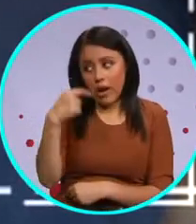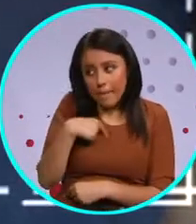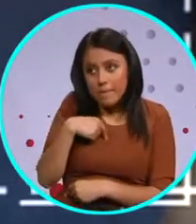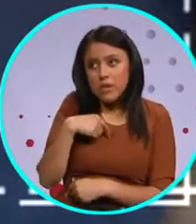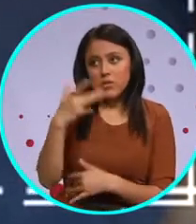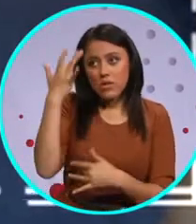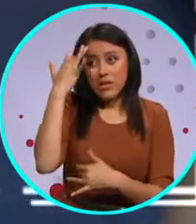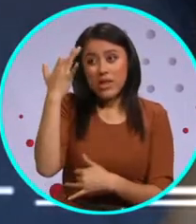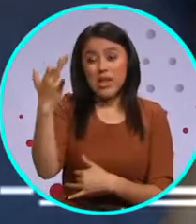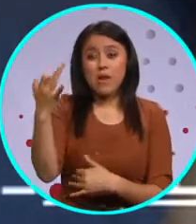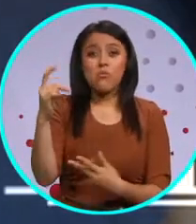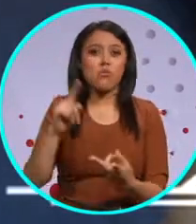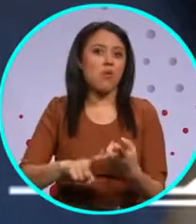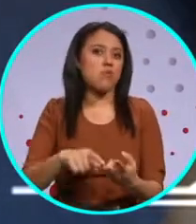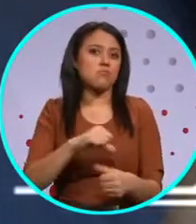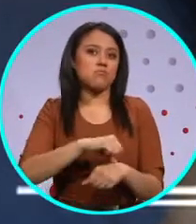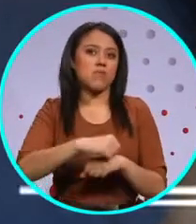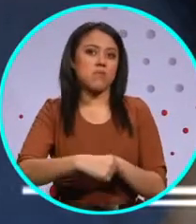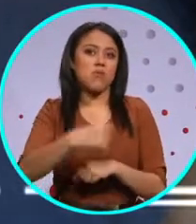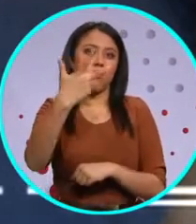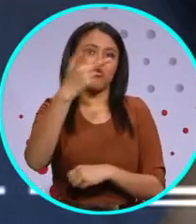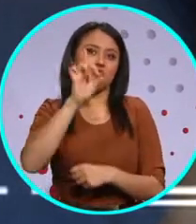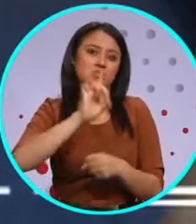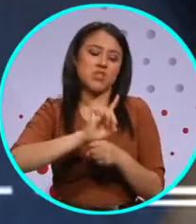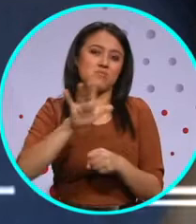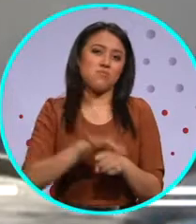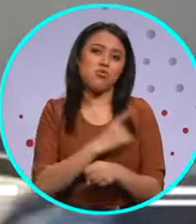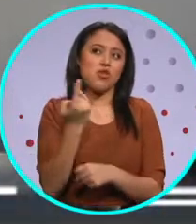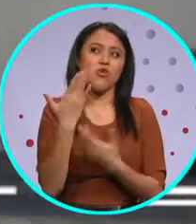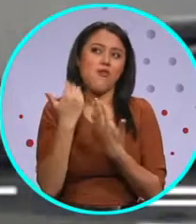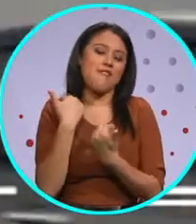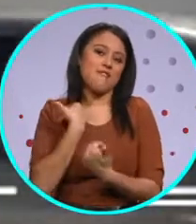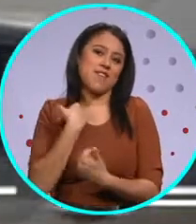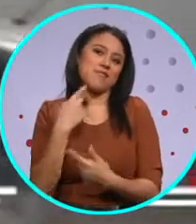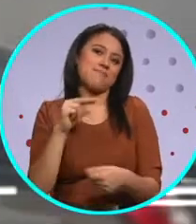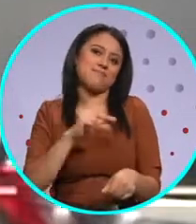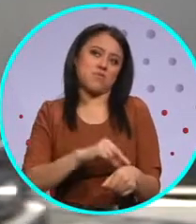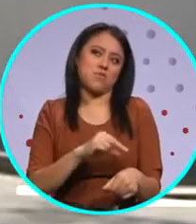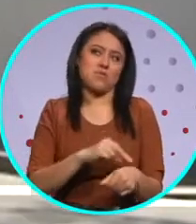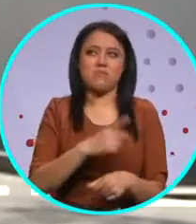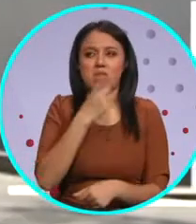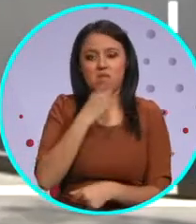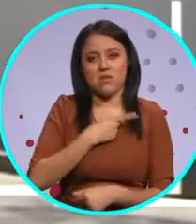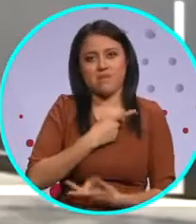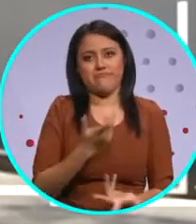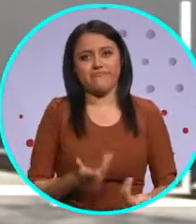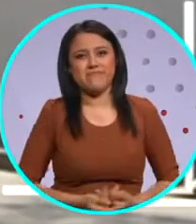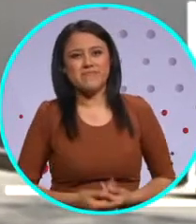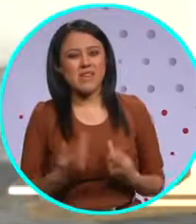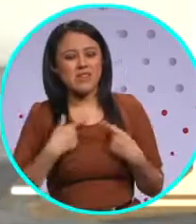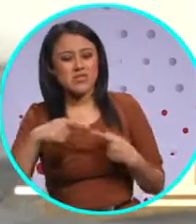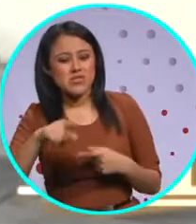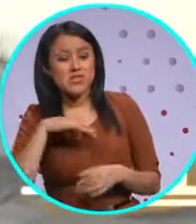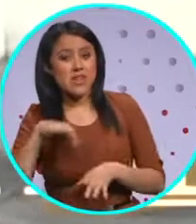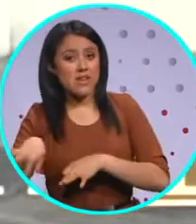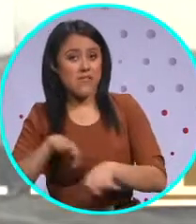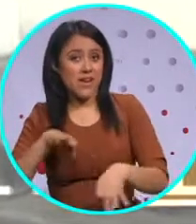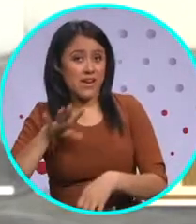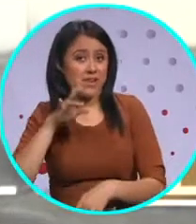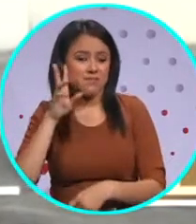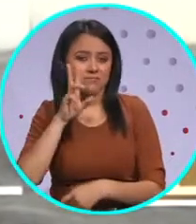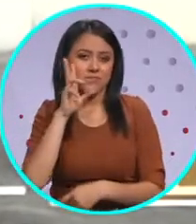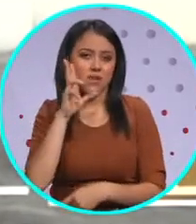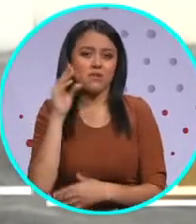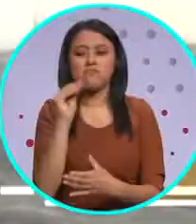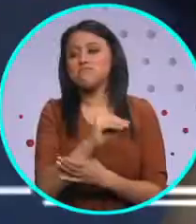operarme hasta los 8 días porque no había médicos además se han reportado descuidos del personal que labore en ellos lo que complica